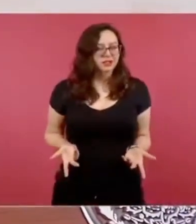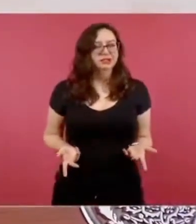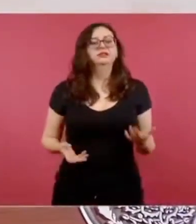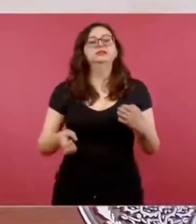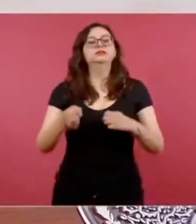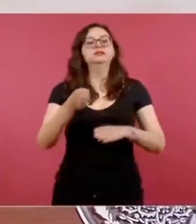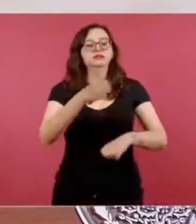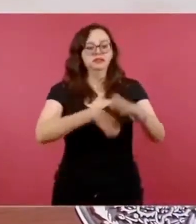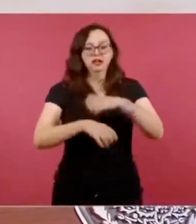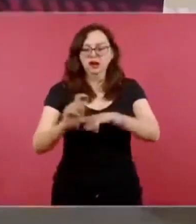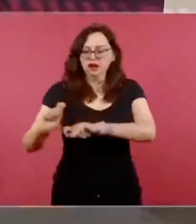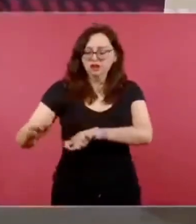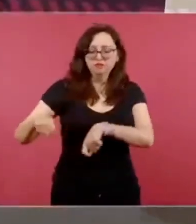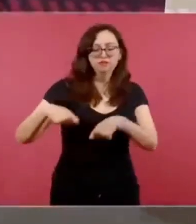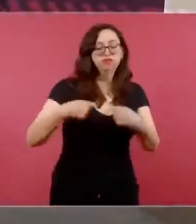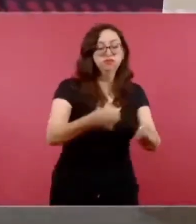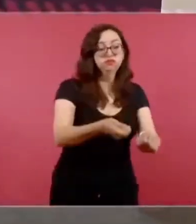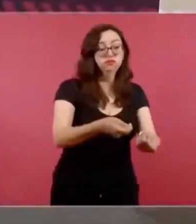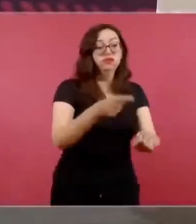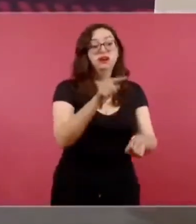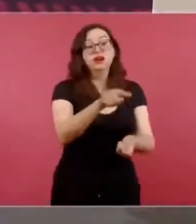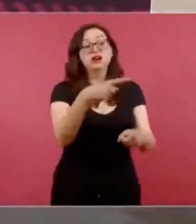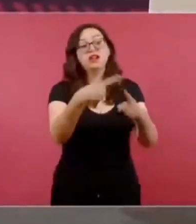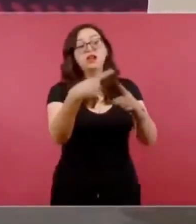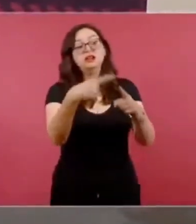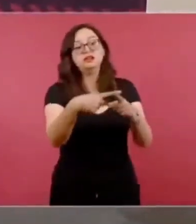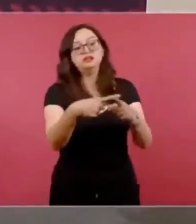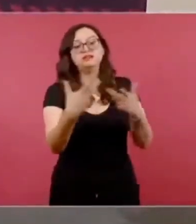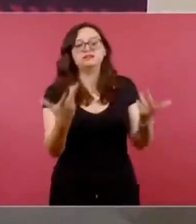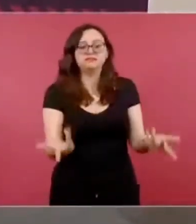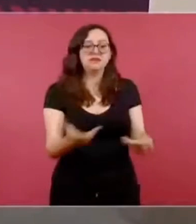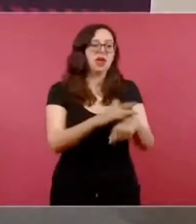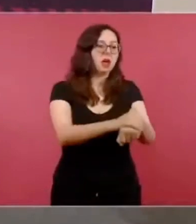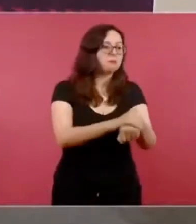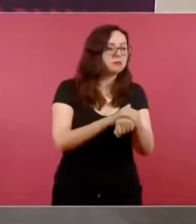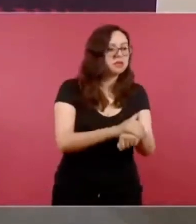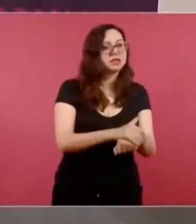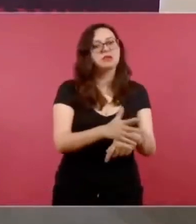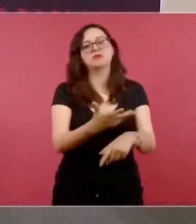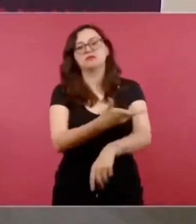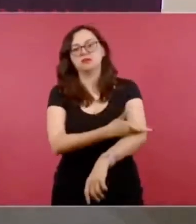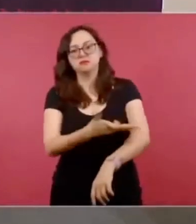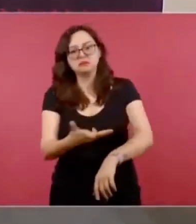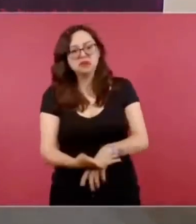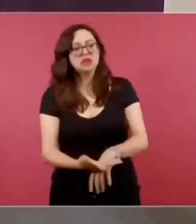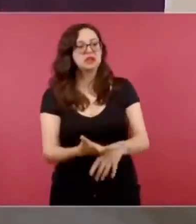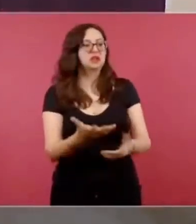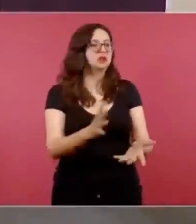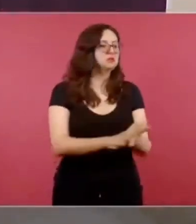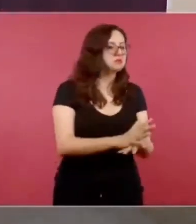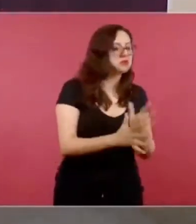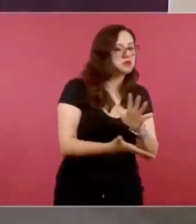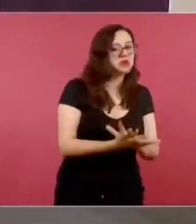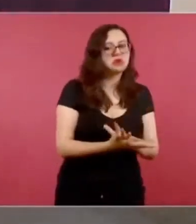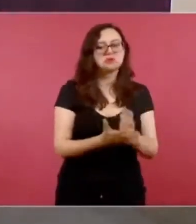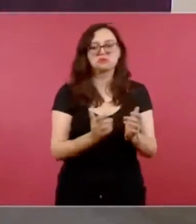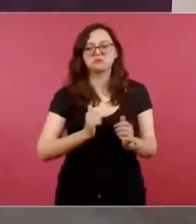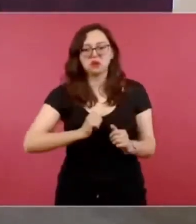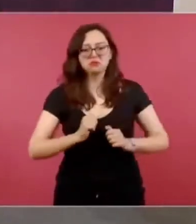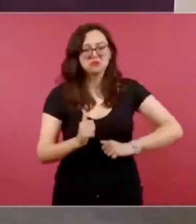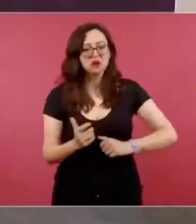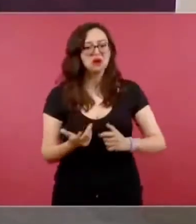nación, a los allegados, a los potentados, a los allegados a